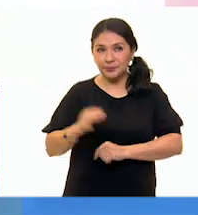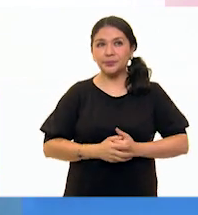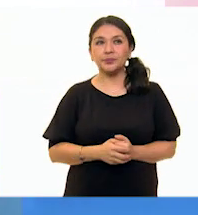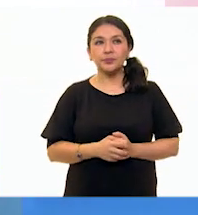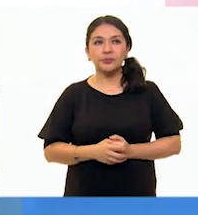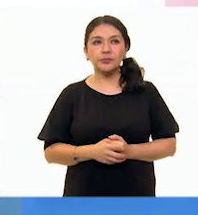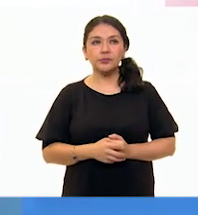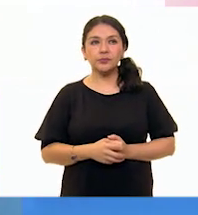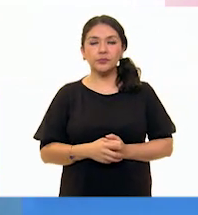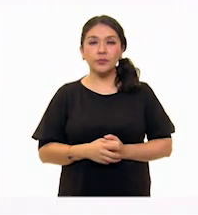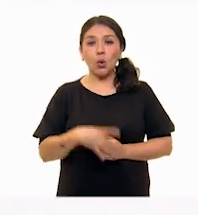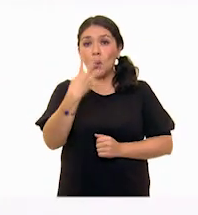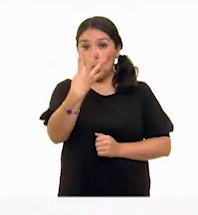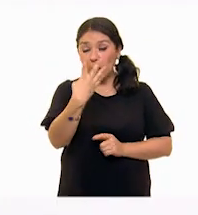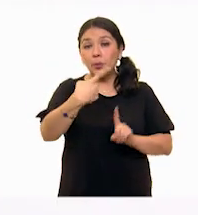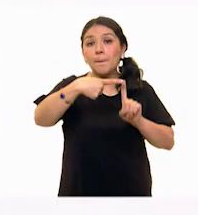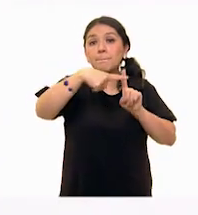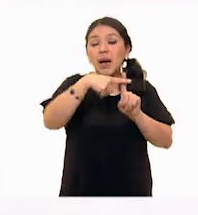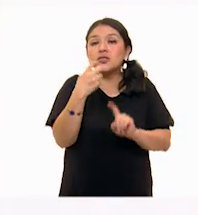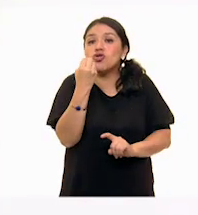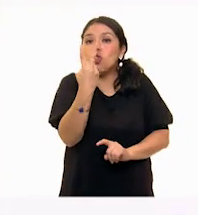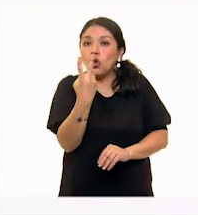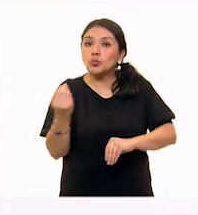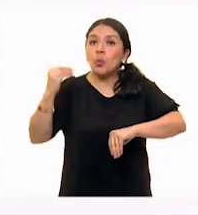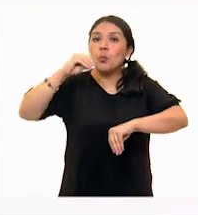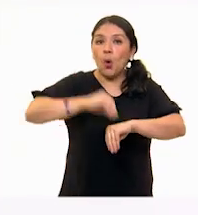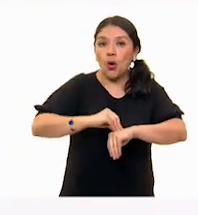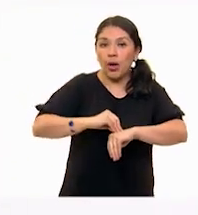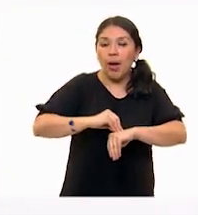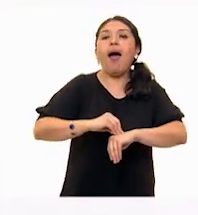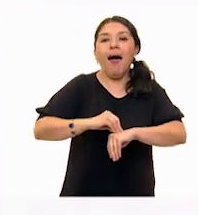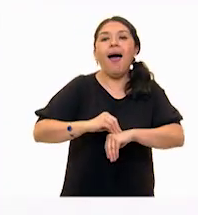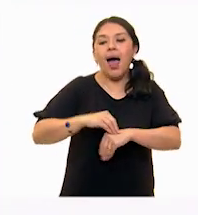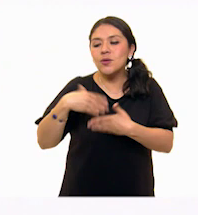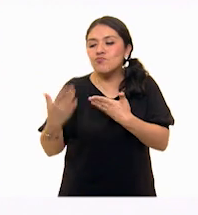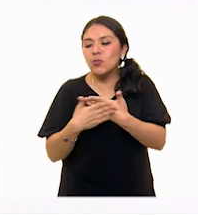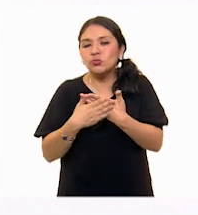le aumentamos 2, nuestra siguiente figura va a quedar de 6.